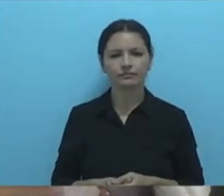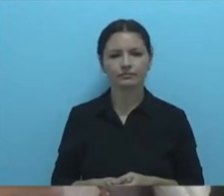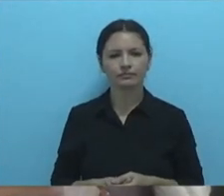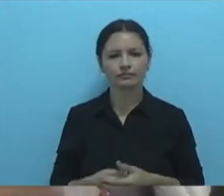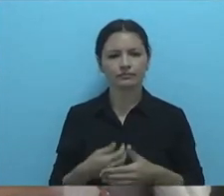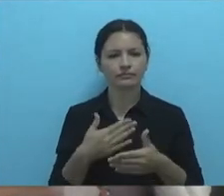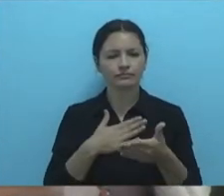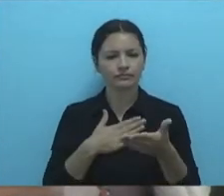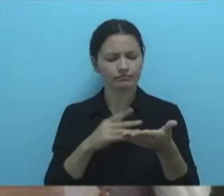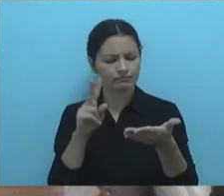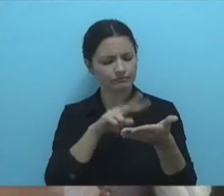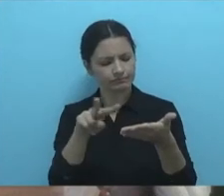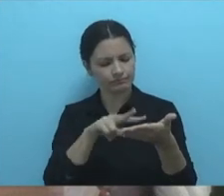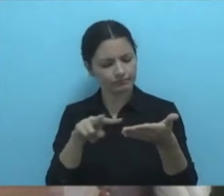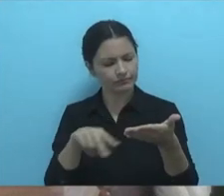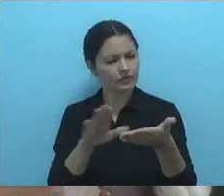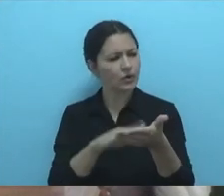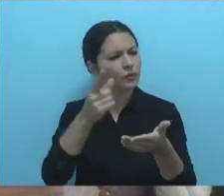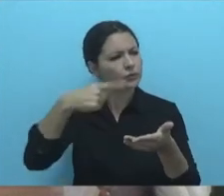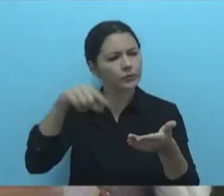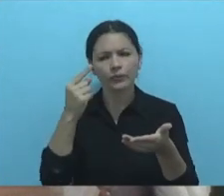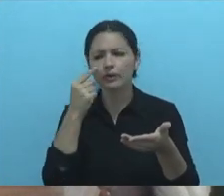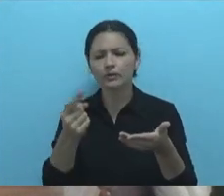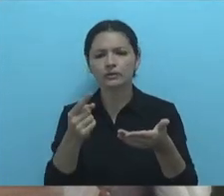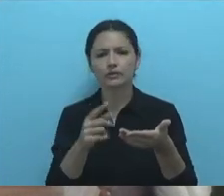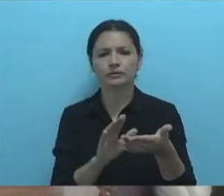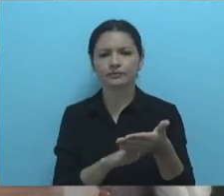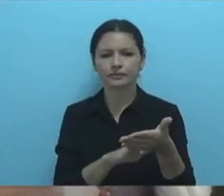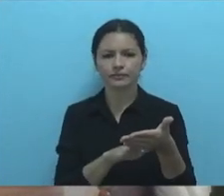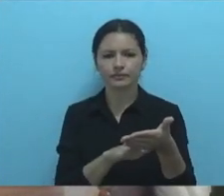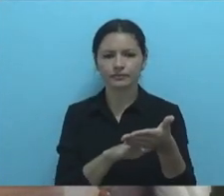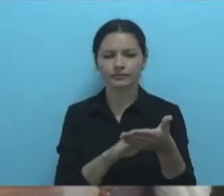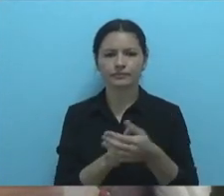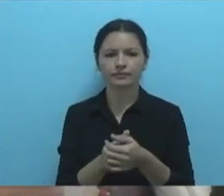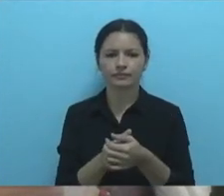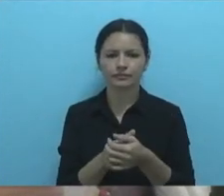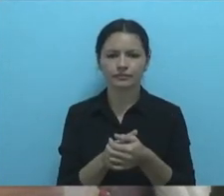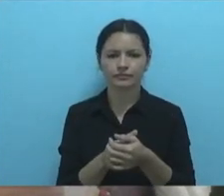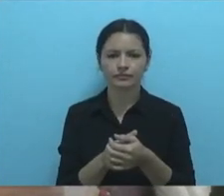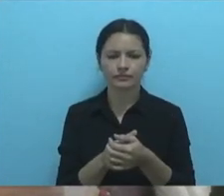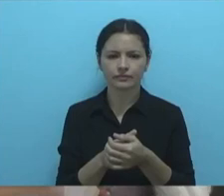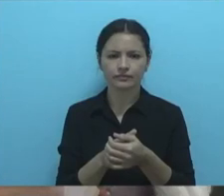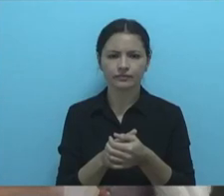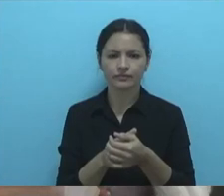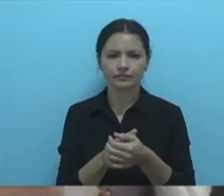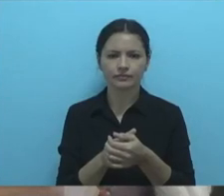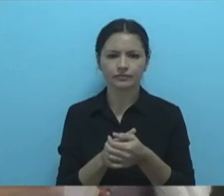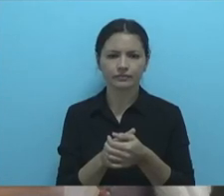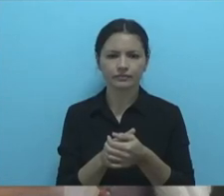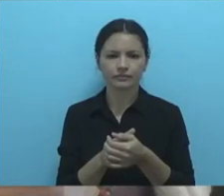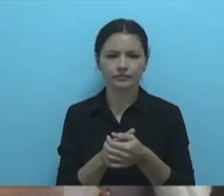Val vienés que tal vez muchos de ustedes lo conozcan por la música que le puso Leonardo cohen